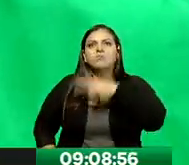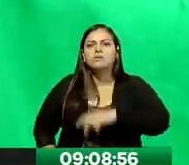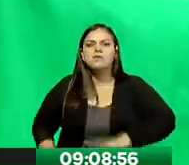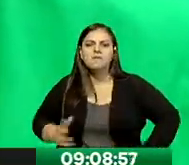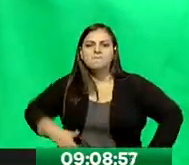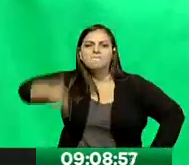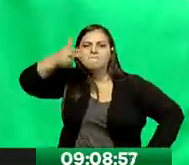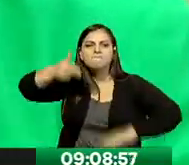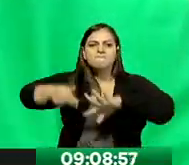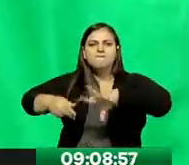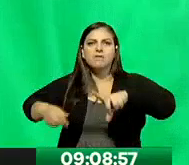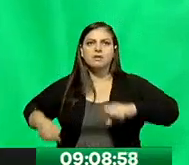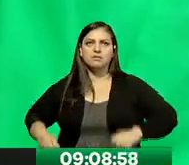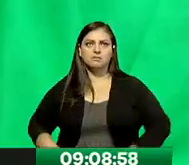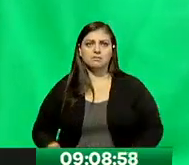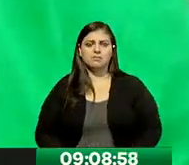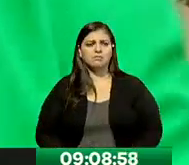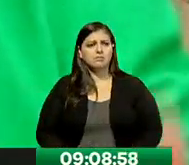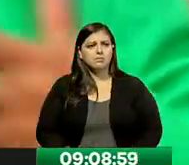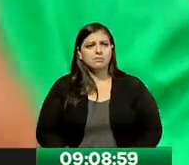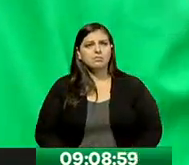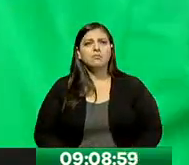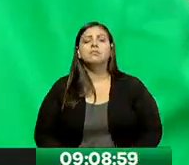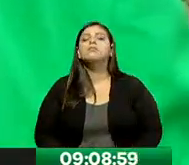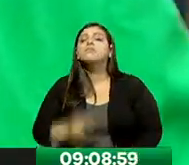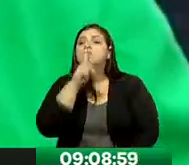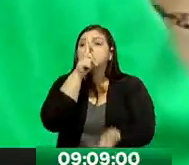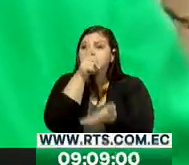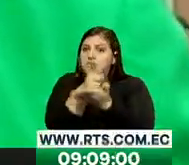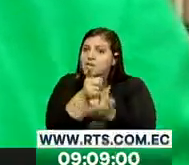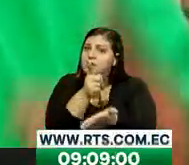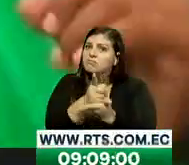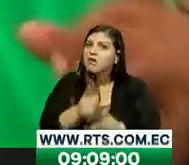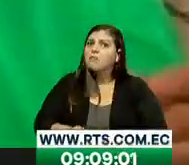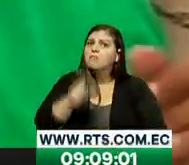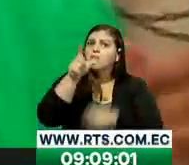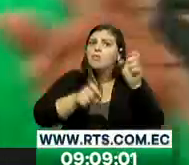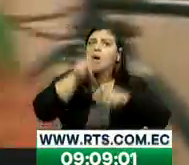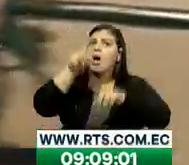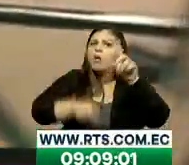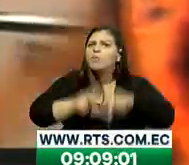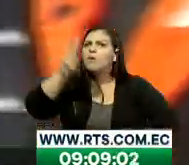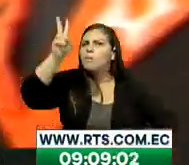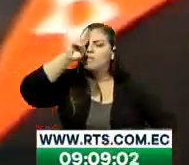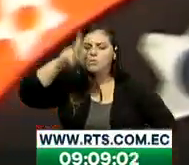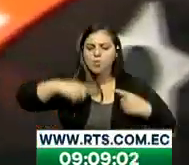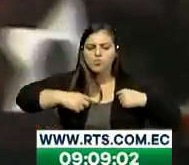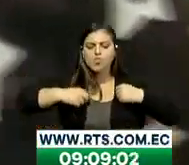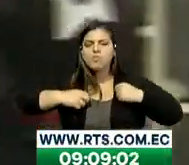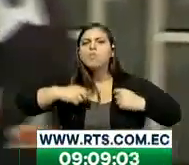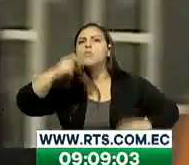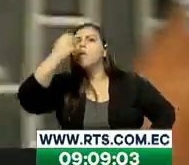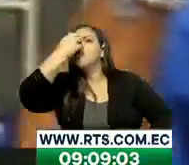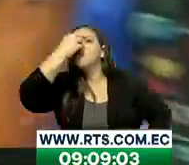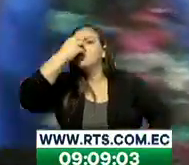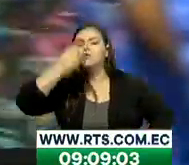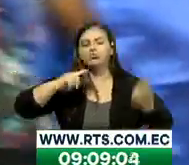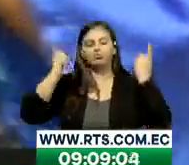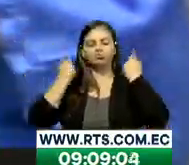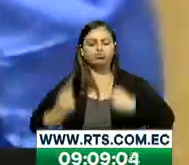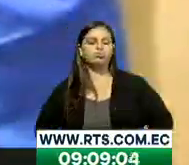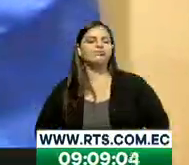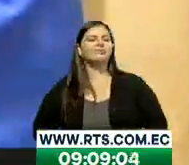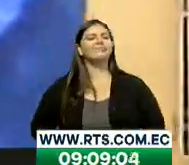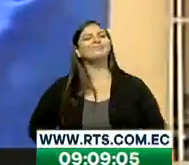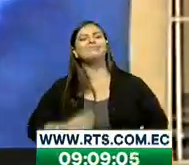bueno, es la verdad que hay muchas personas que se están lucrando de este traje de payaso para robar en los carros, en los transportes. Le pido a las